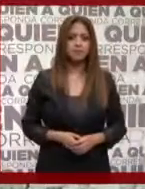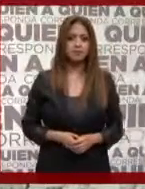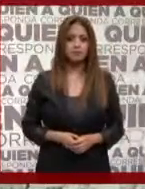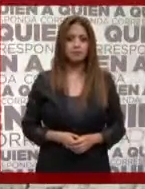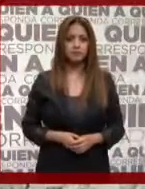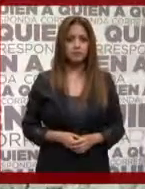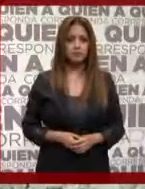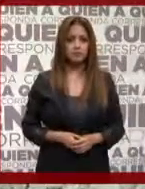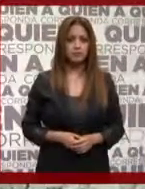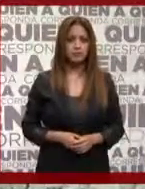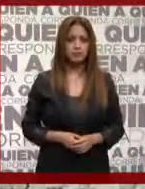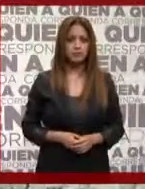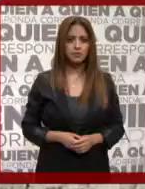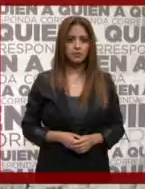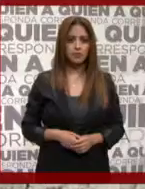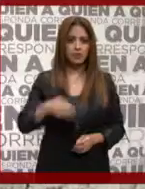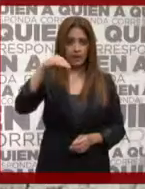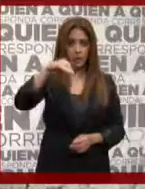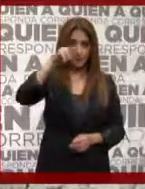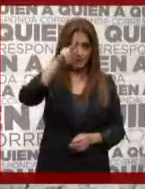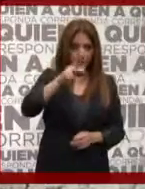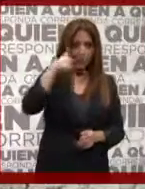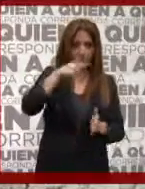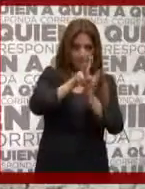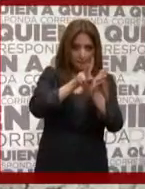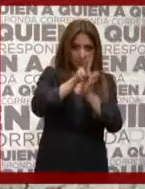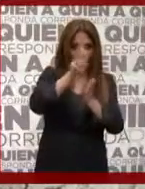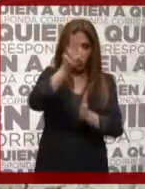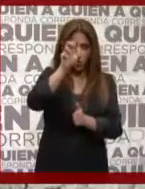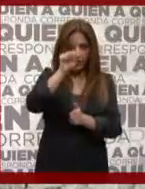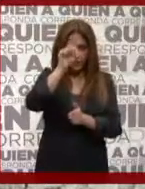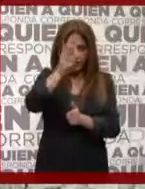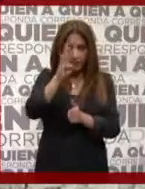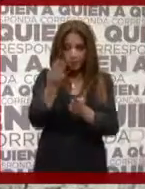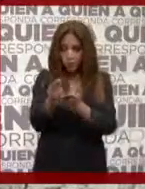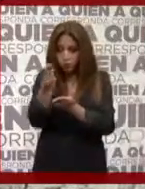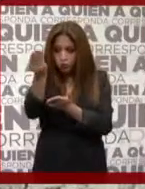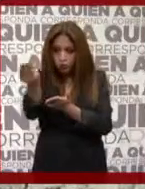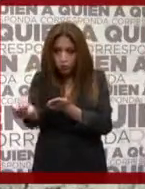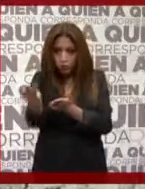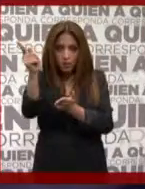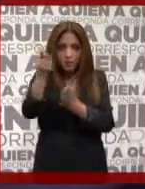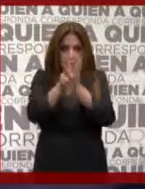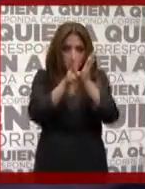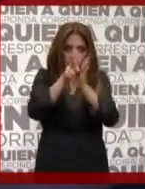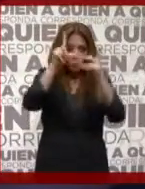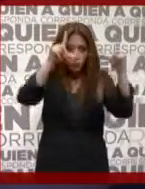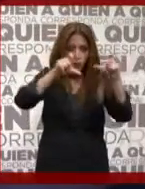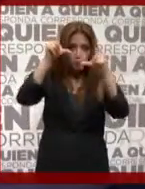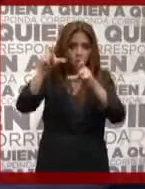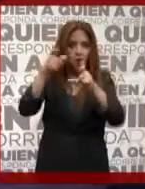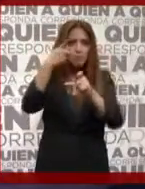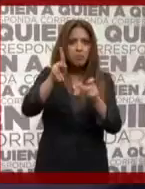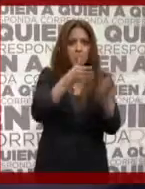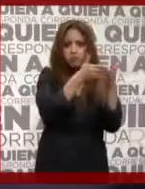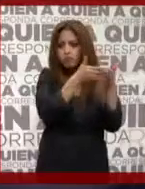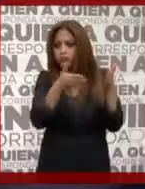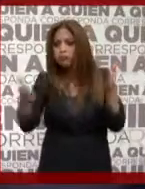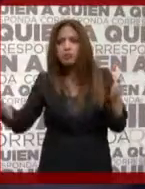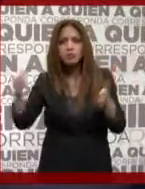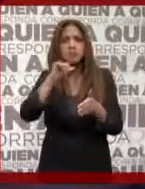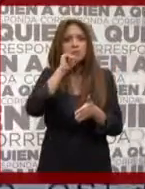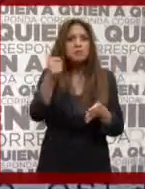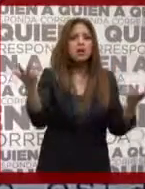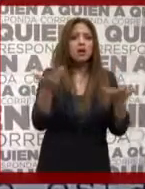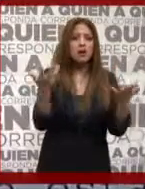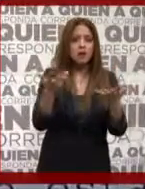dejamos los videos en una USB, imágenes, fotos de ellos. Hasta la fecha siguen esperando